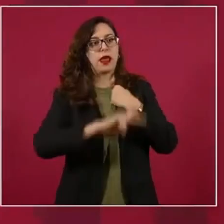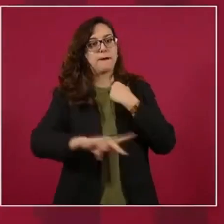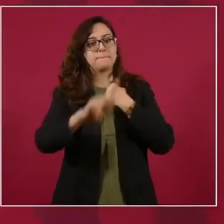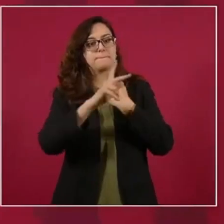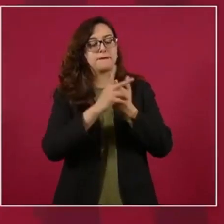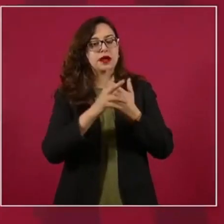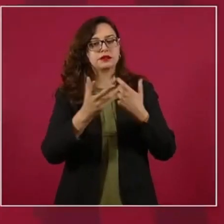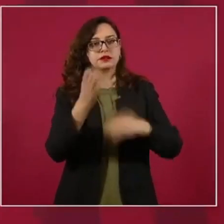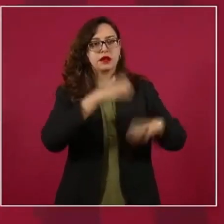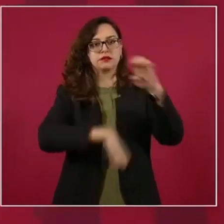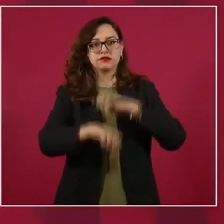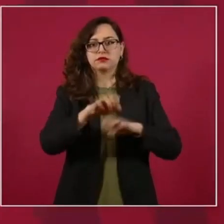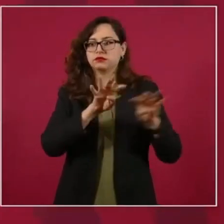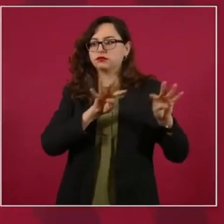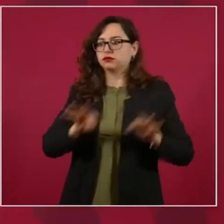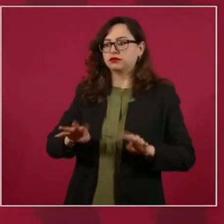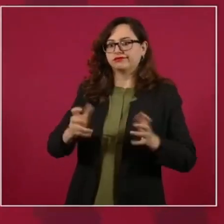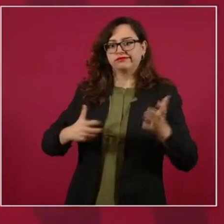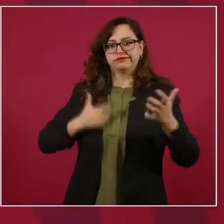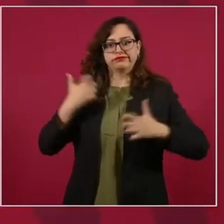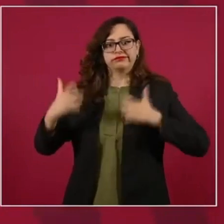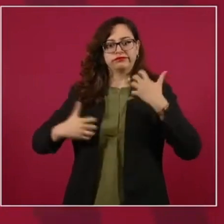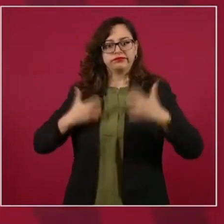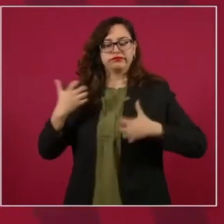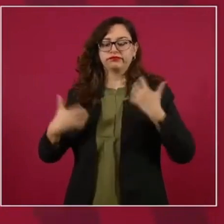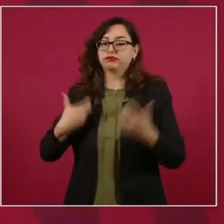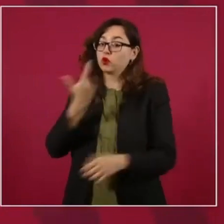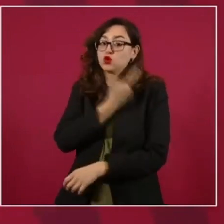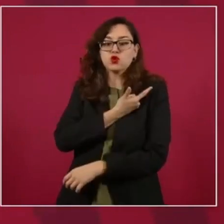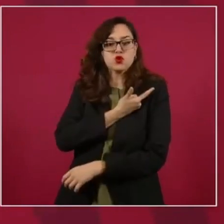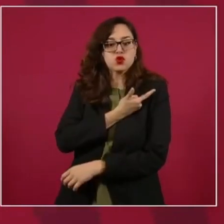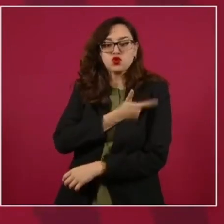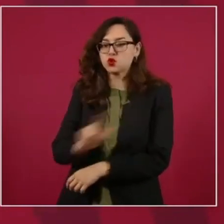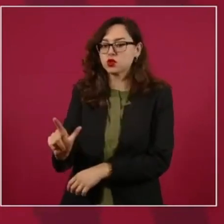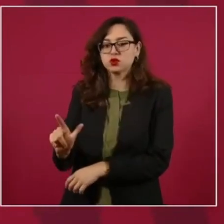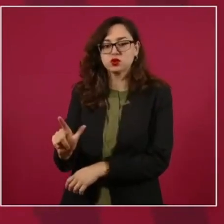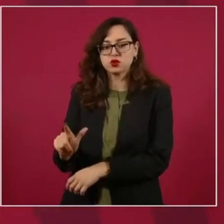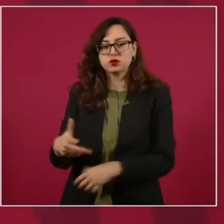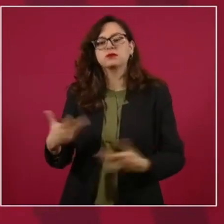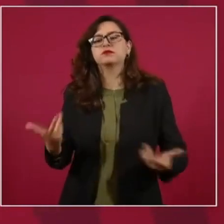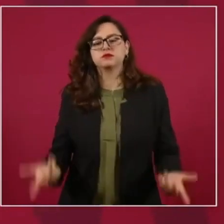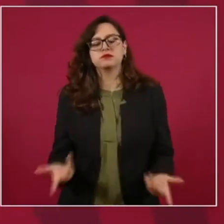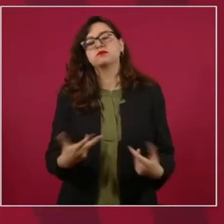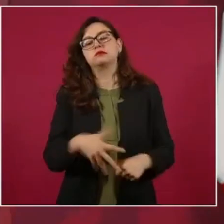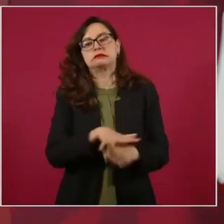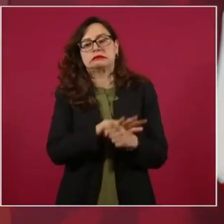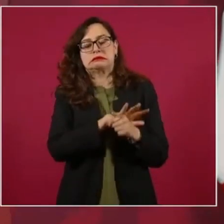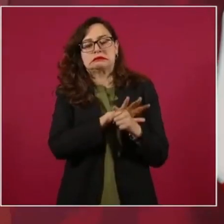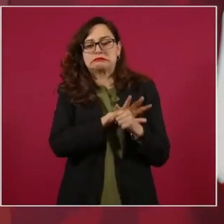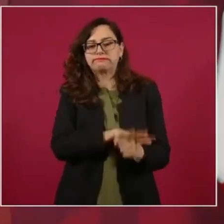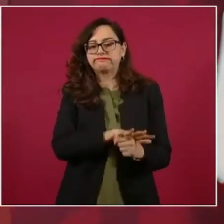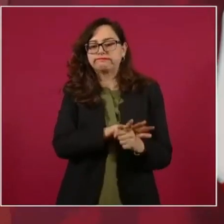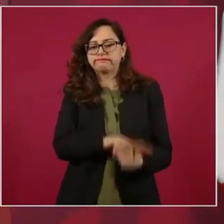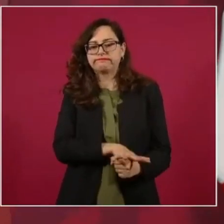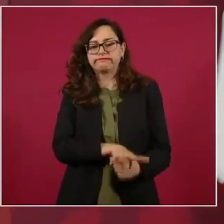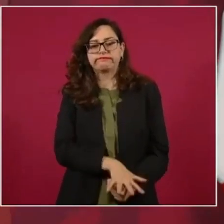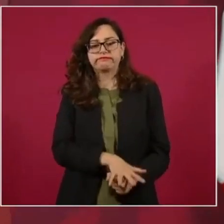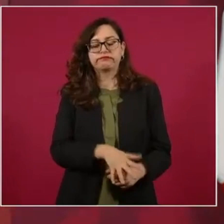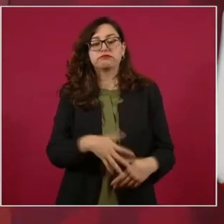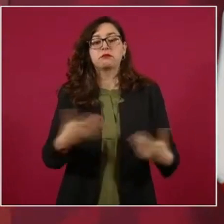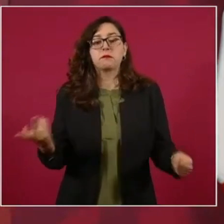Fueron tantas las presiones que, bueno, viene hasta el asesinato del